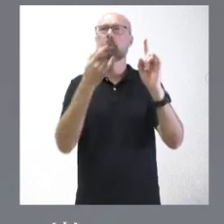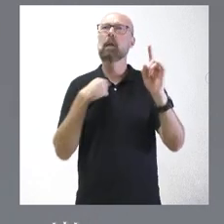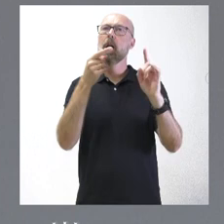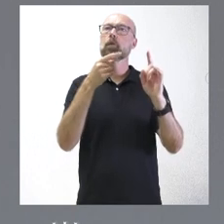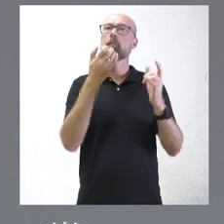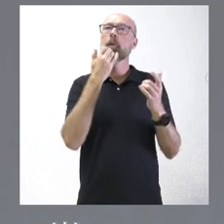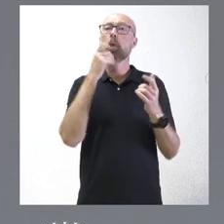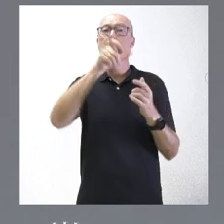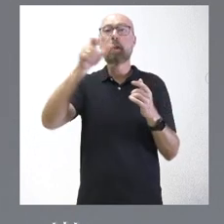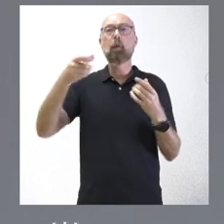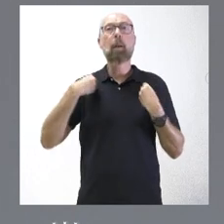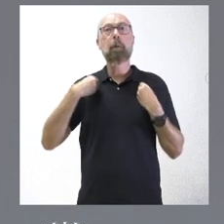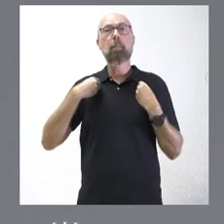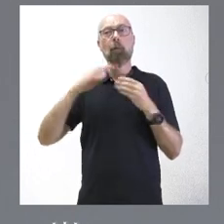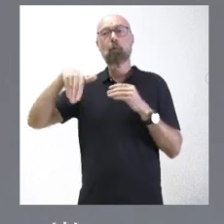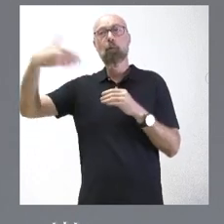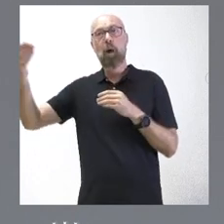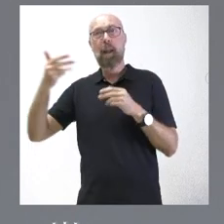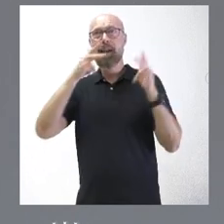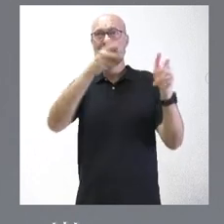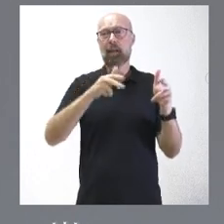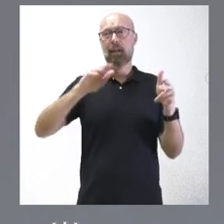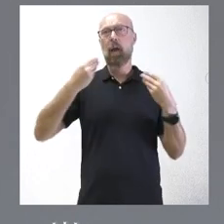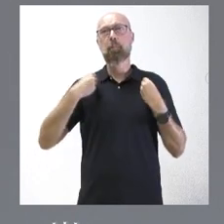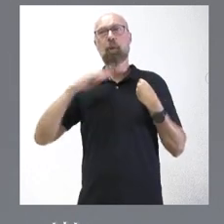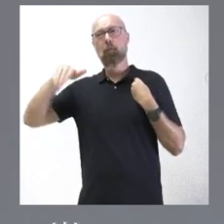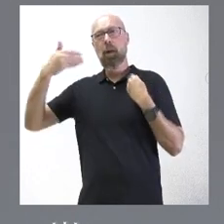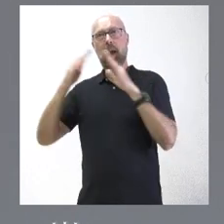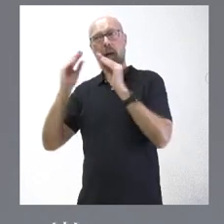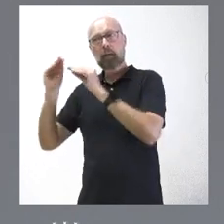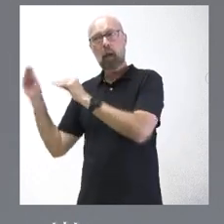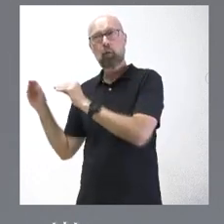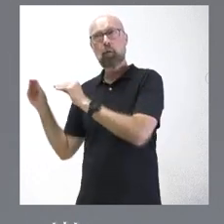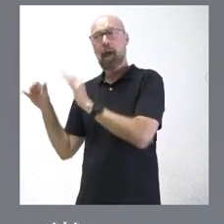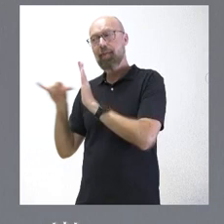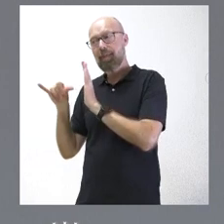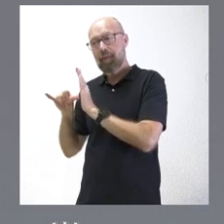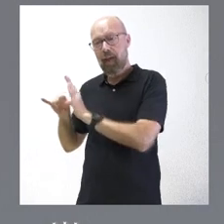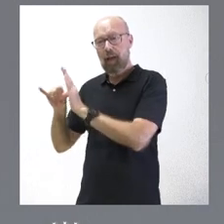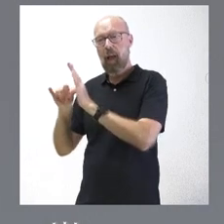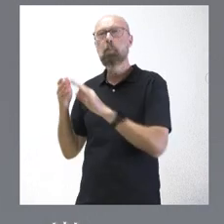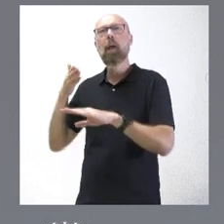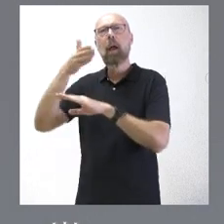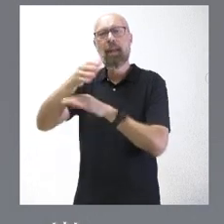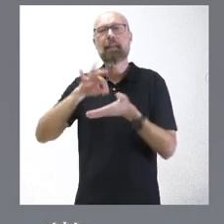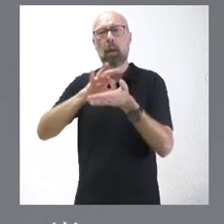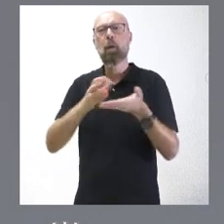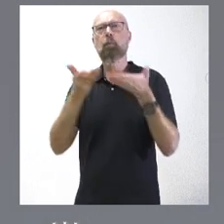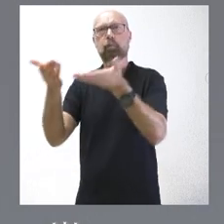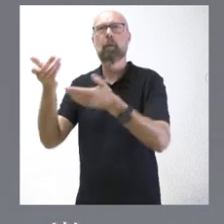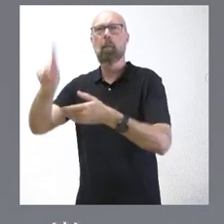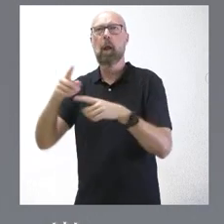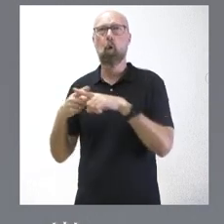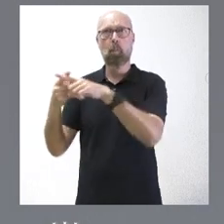residenciales pero que no viven en la residencia que viven en sus propios domicilios de manera que estos servicios se puedan compartir